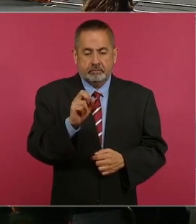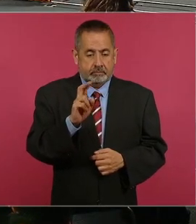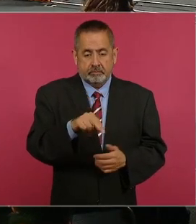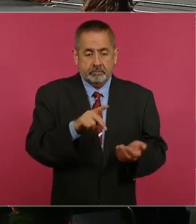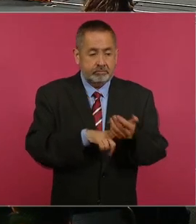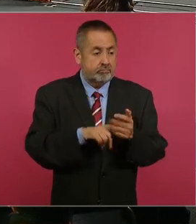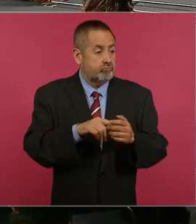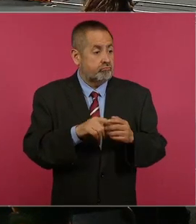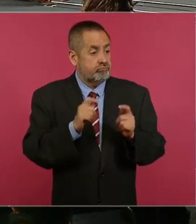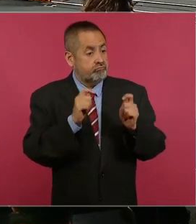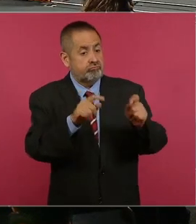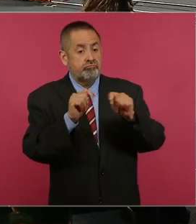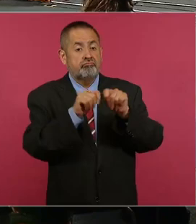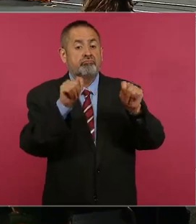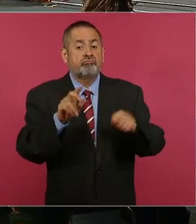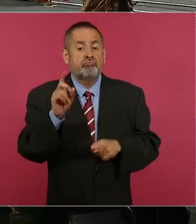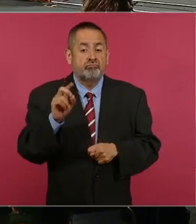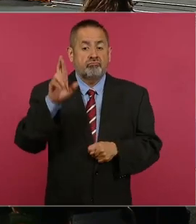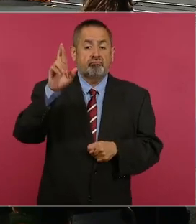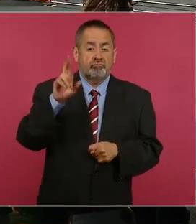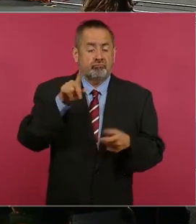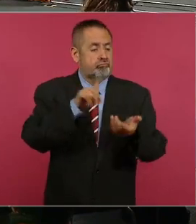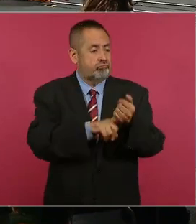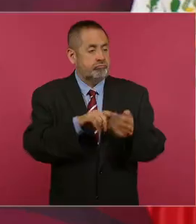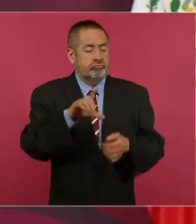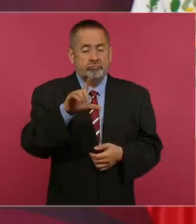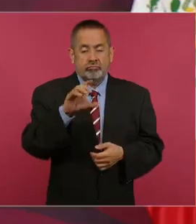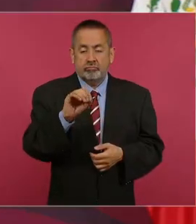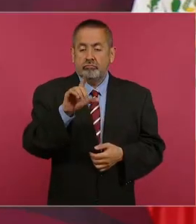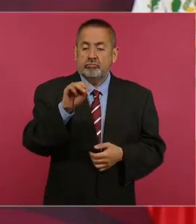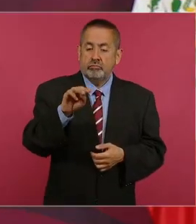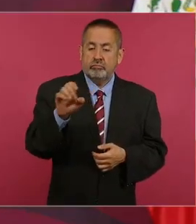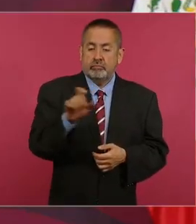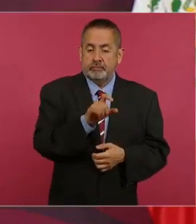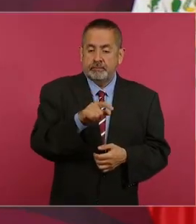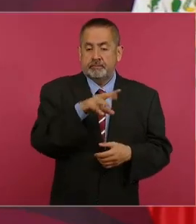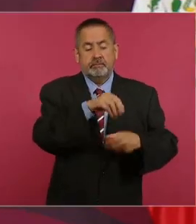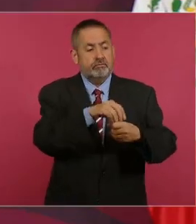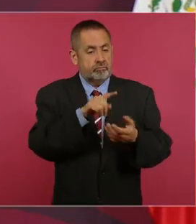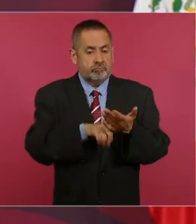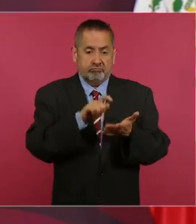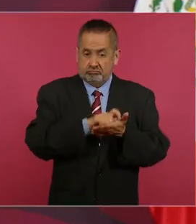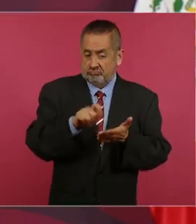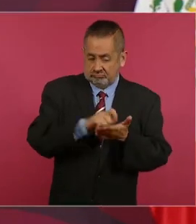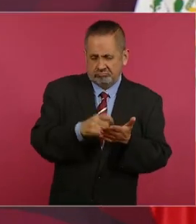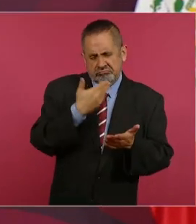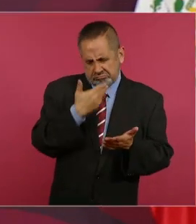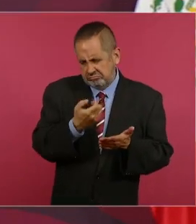es doctor del Colegio de México y escribe bien